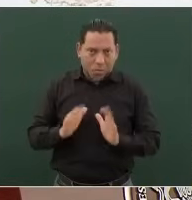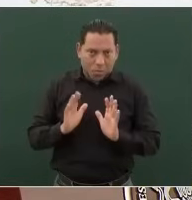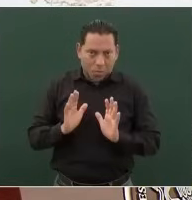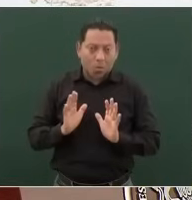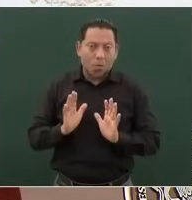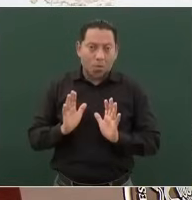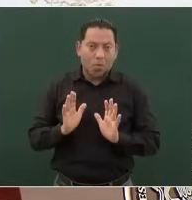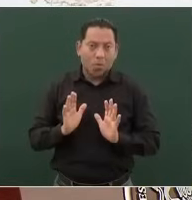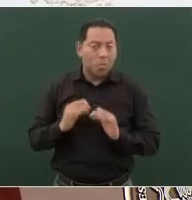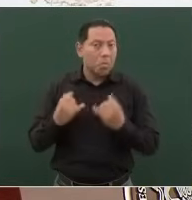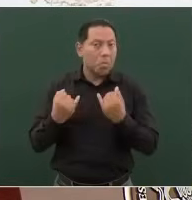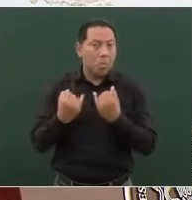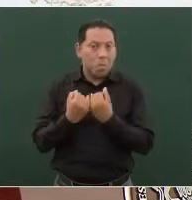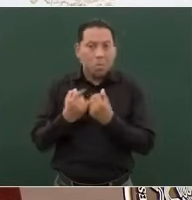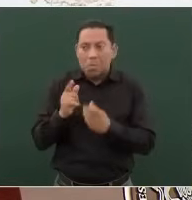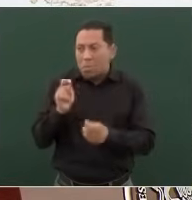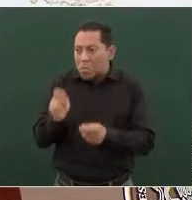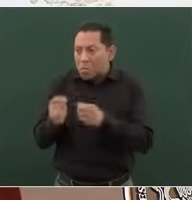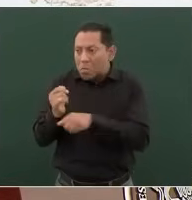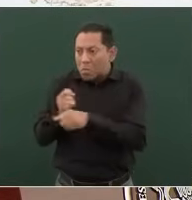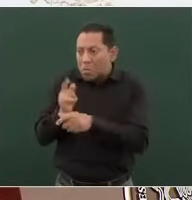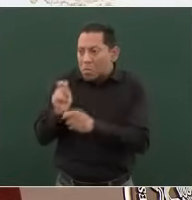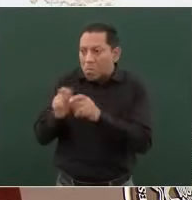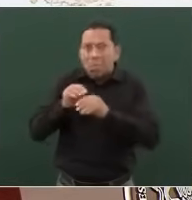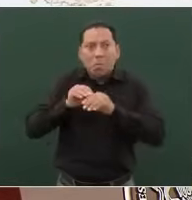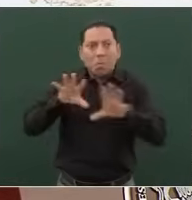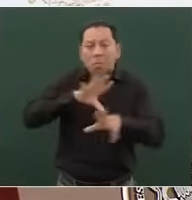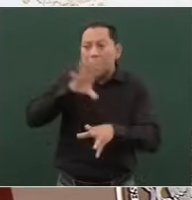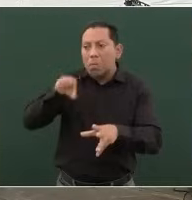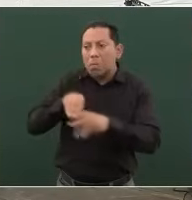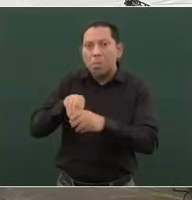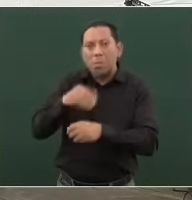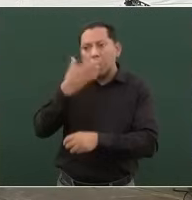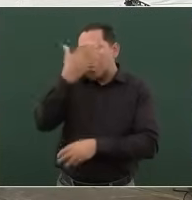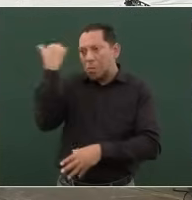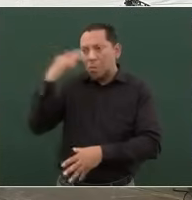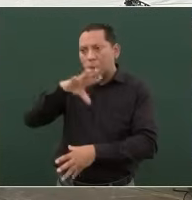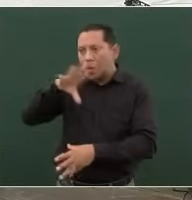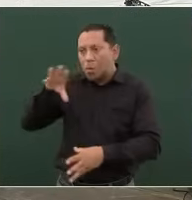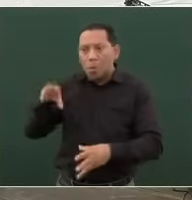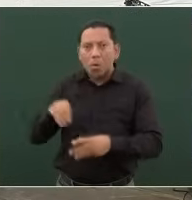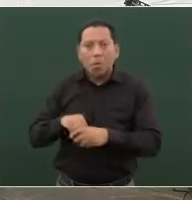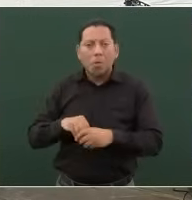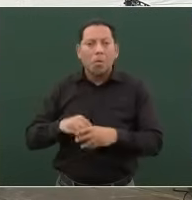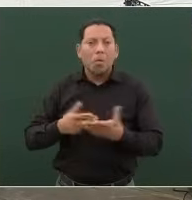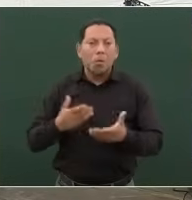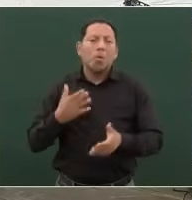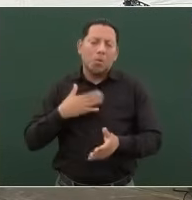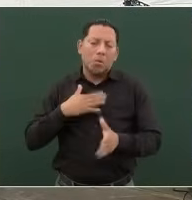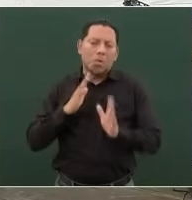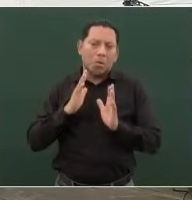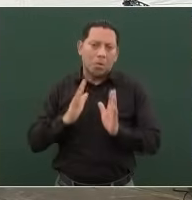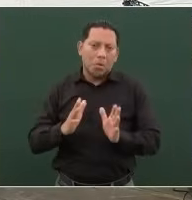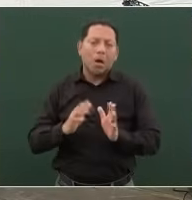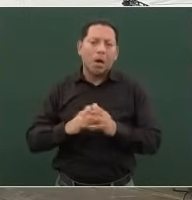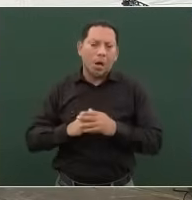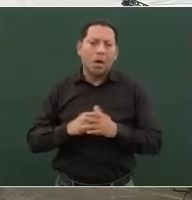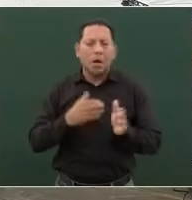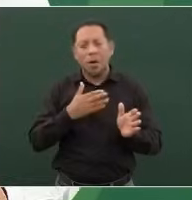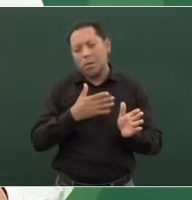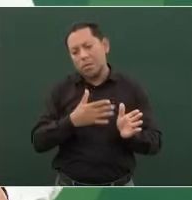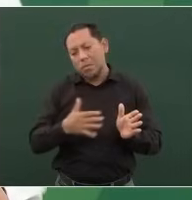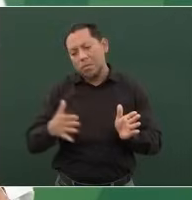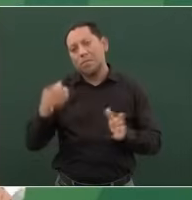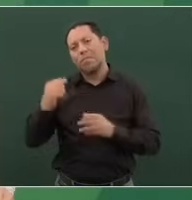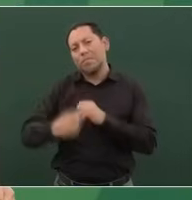soy víctima de eso. Tampoco es novedad. Ya llevo algún tiempo